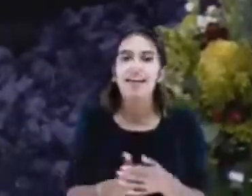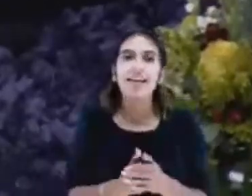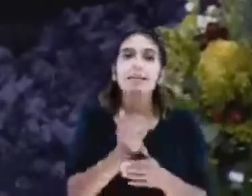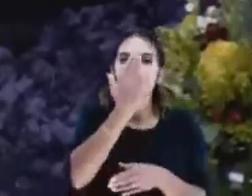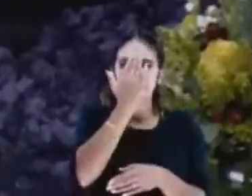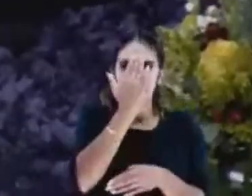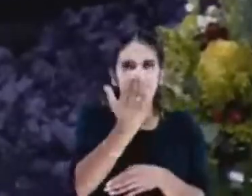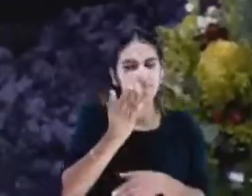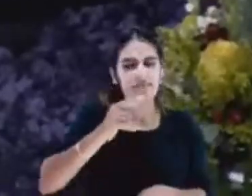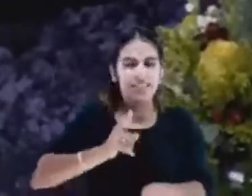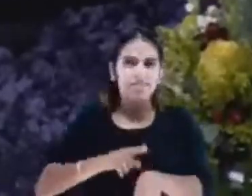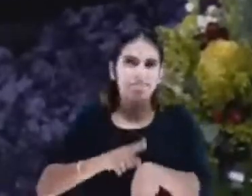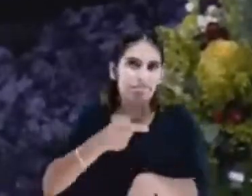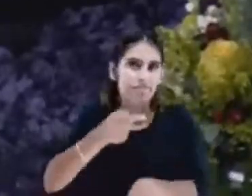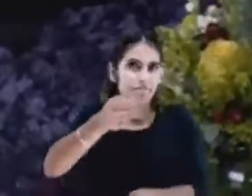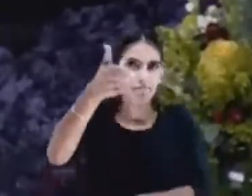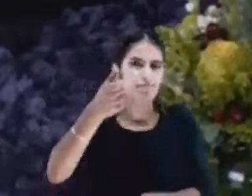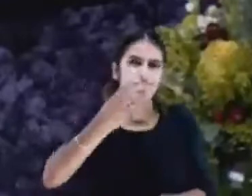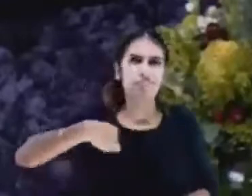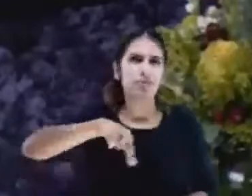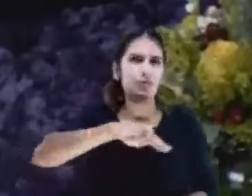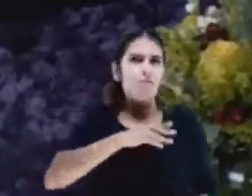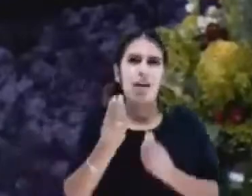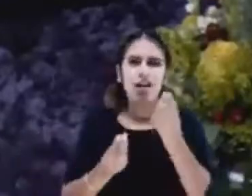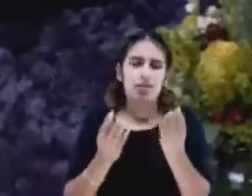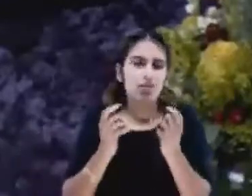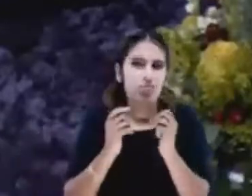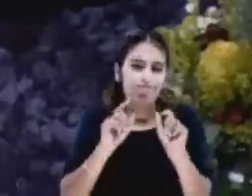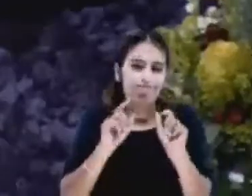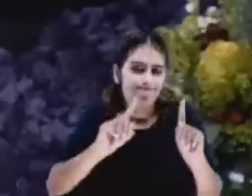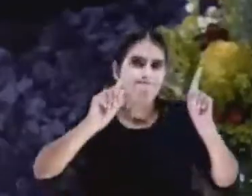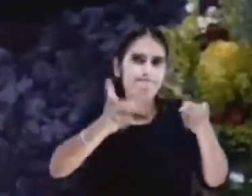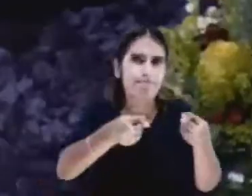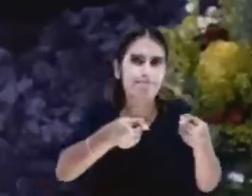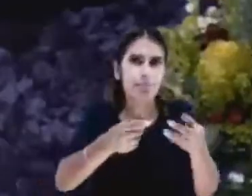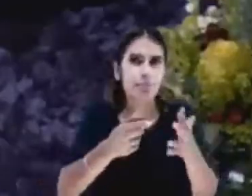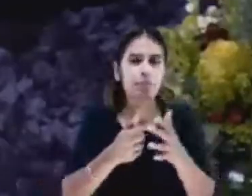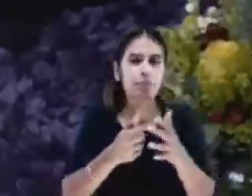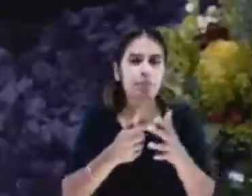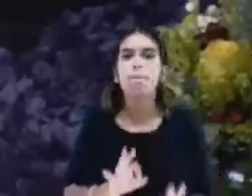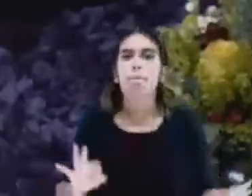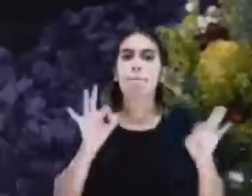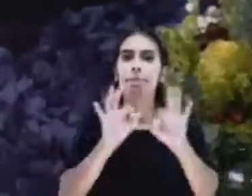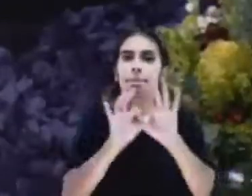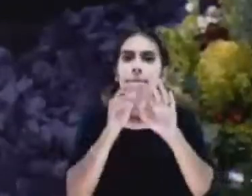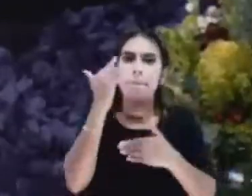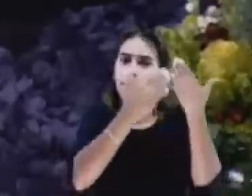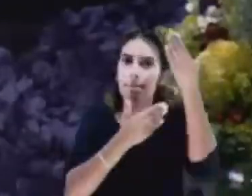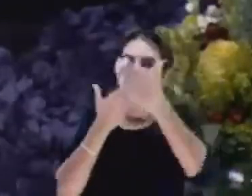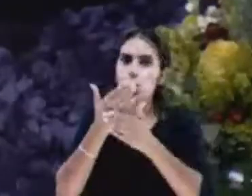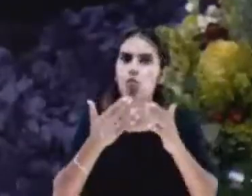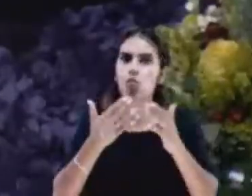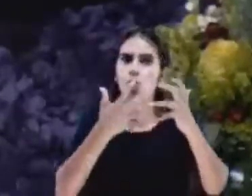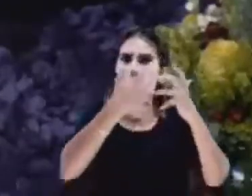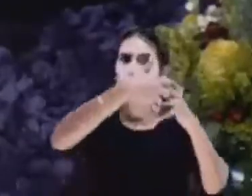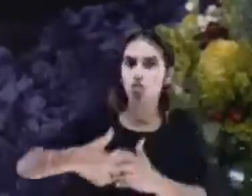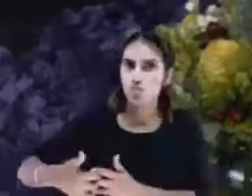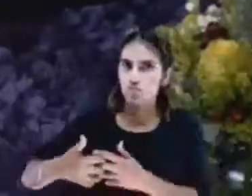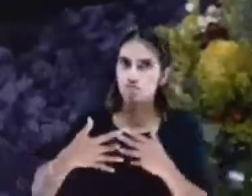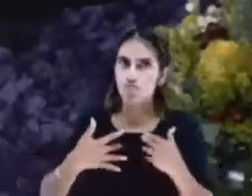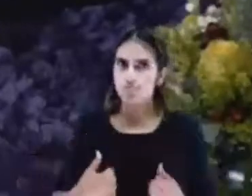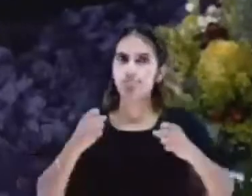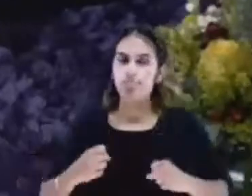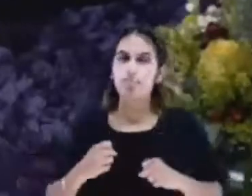a hacer es algo muy concreto es analizar la función reforzada otorgada por la ley 20 80